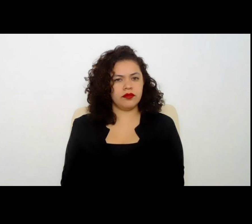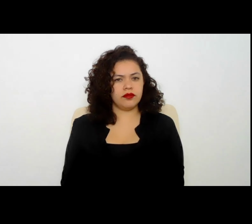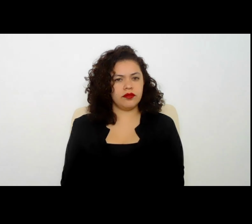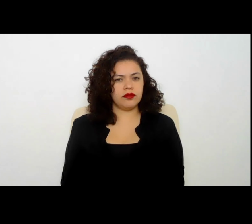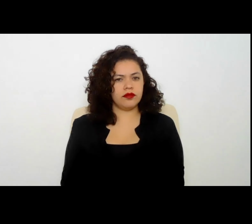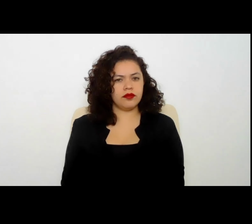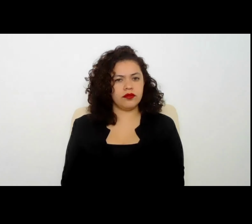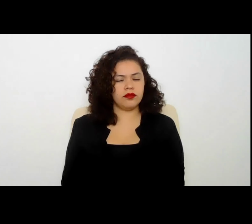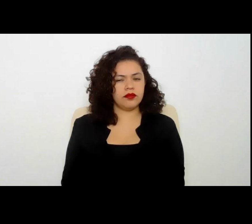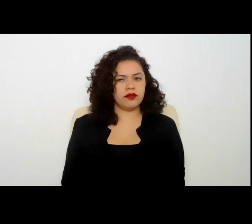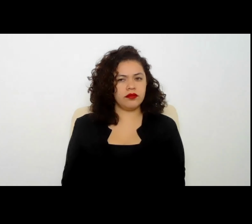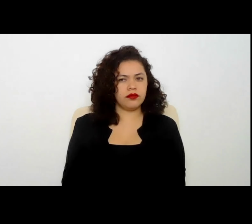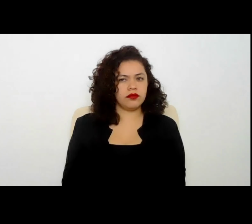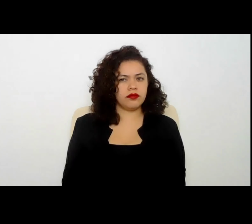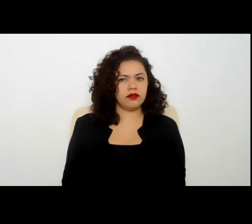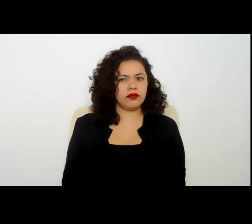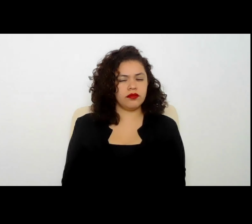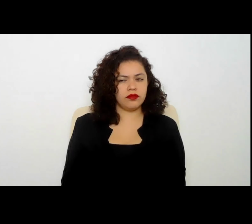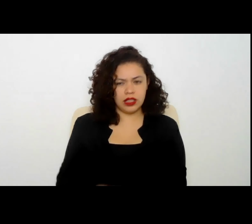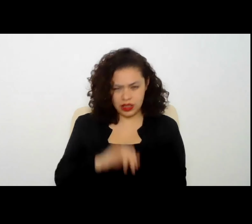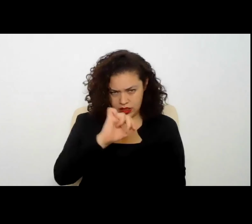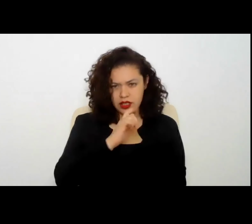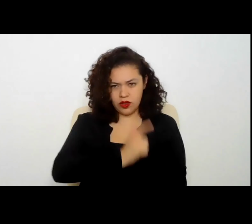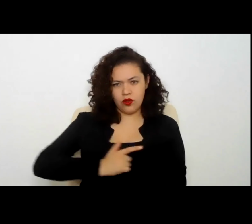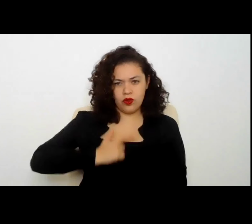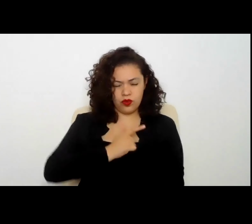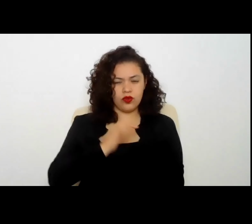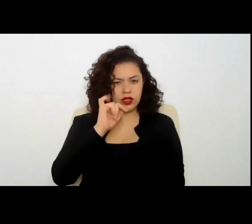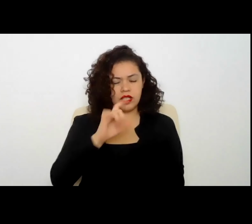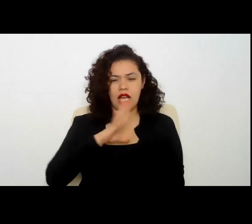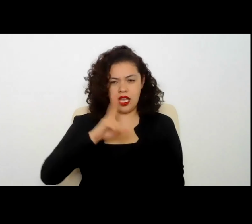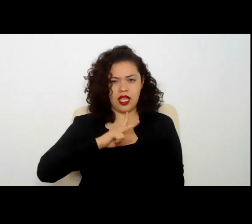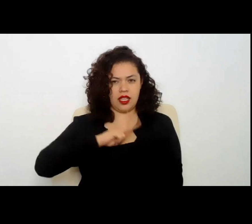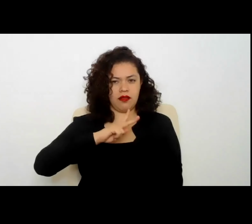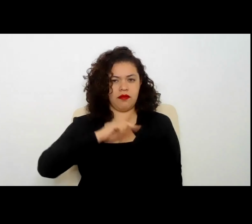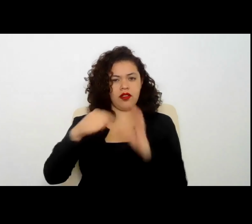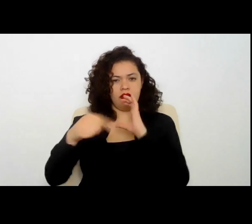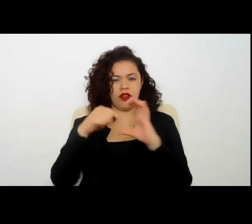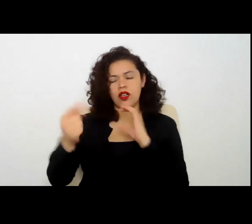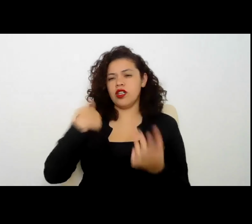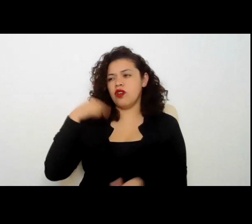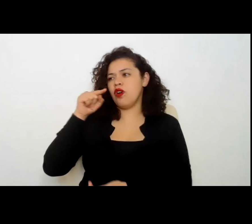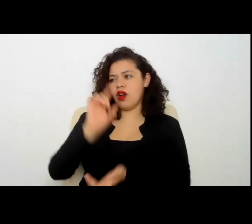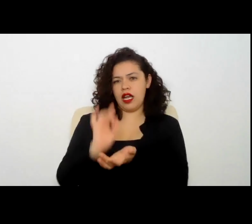Víctor, con todo gusto. Por ahí tienen mi correo, y si no, se los hace llegar a Adán.